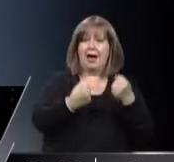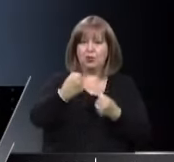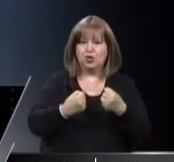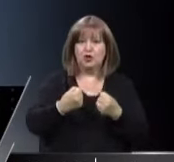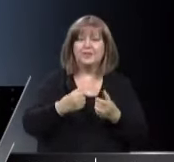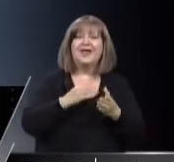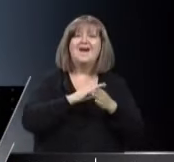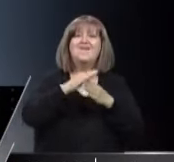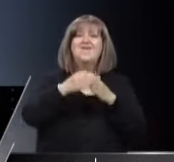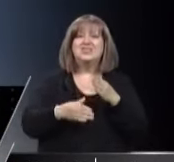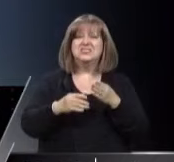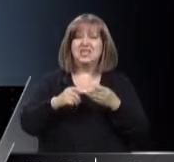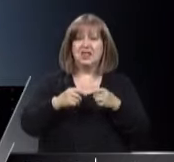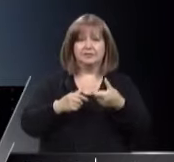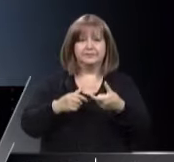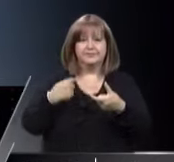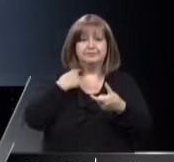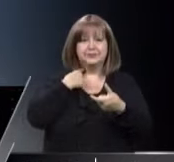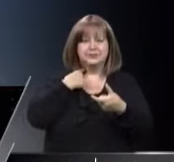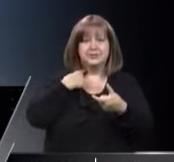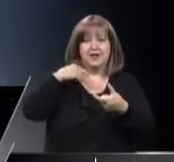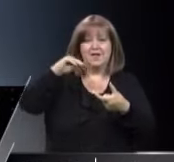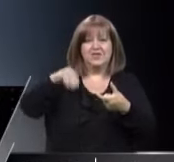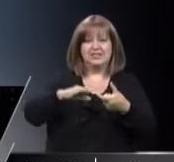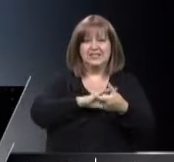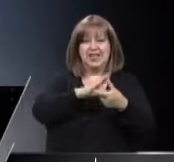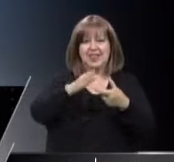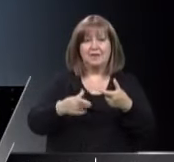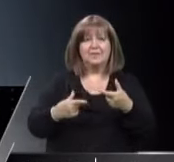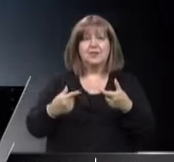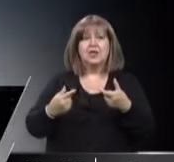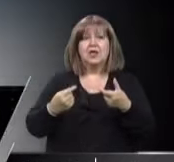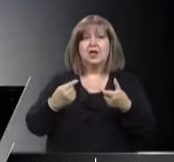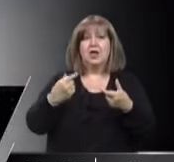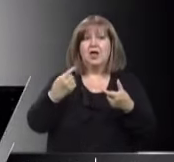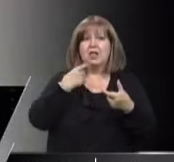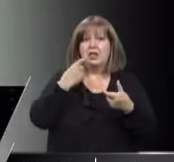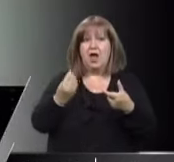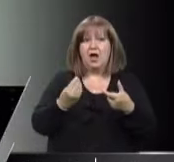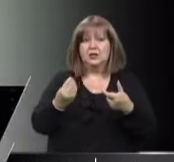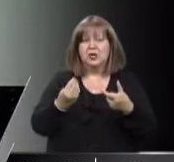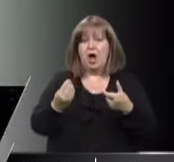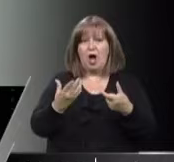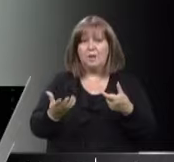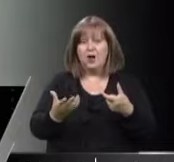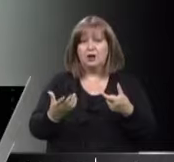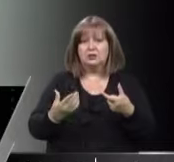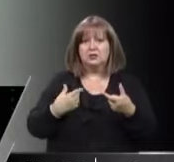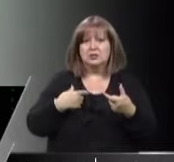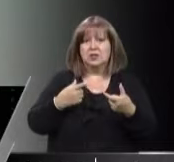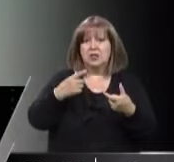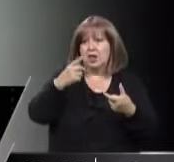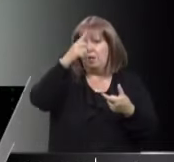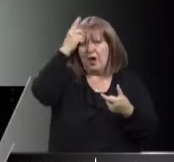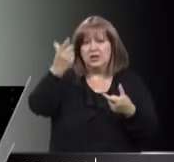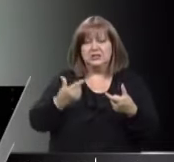la licencia de conducir vencida y la tarjeta verde vencida esto generó una discusión entre las personas que estaban